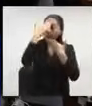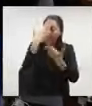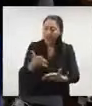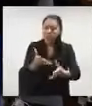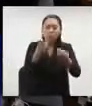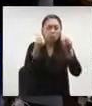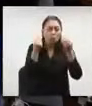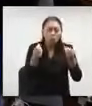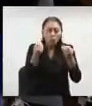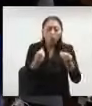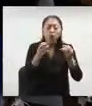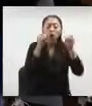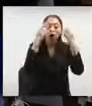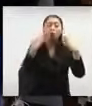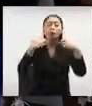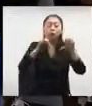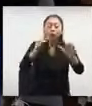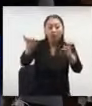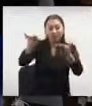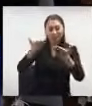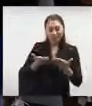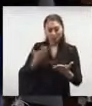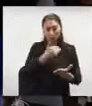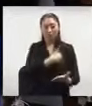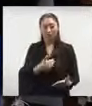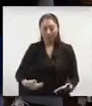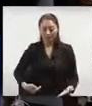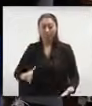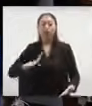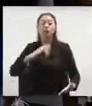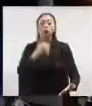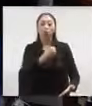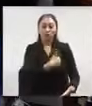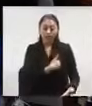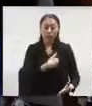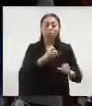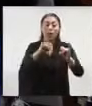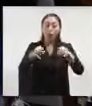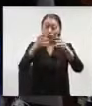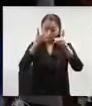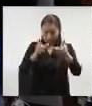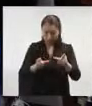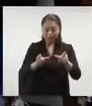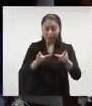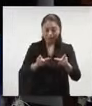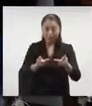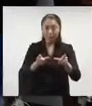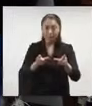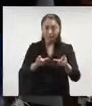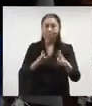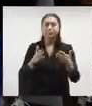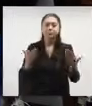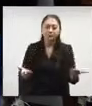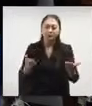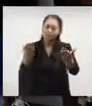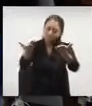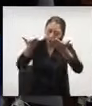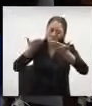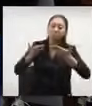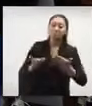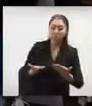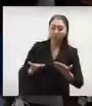infinitamente la oportunidad que nos ha dado el señor presidente del Congreso y su junta directiva de